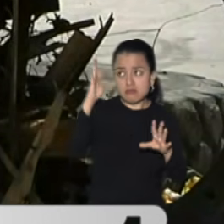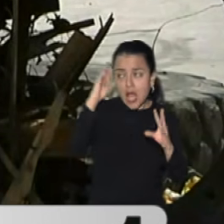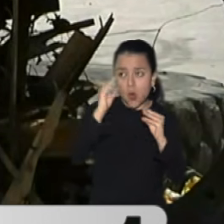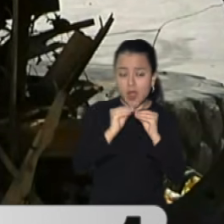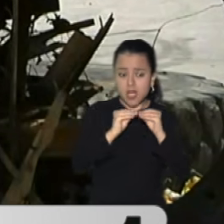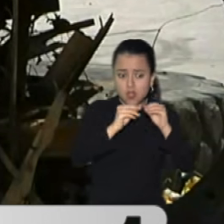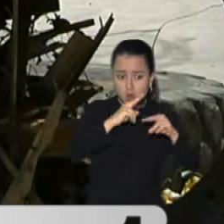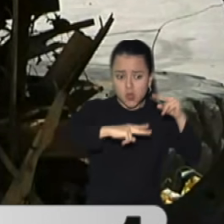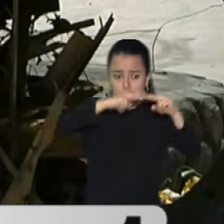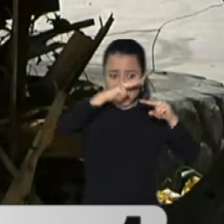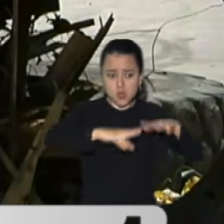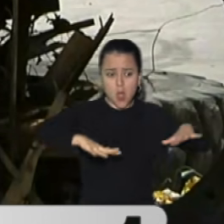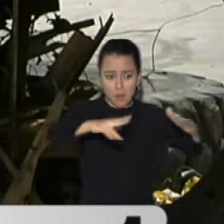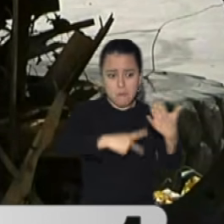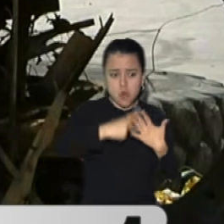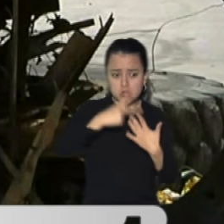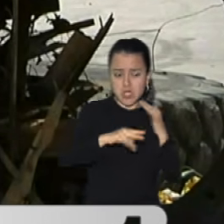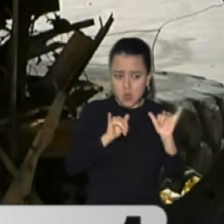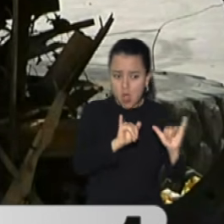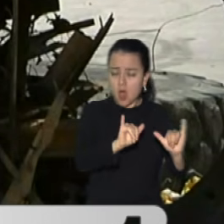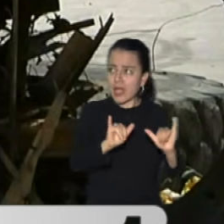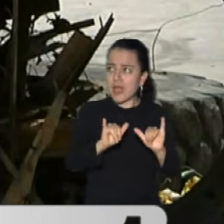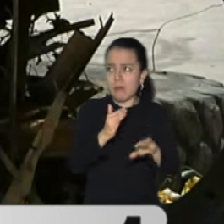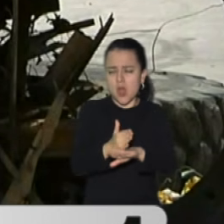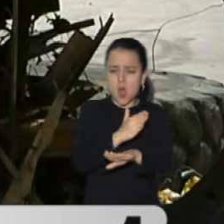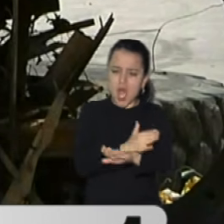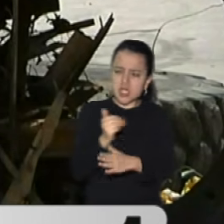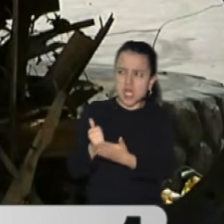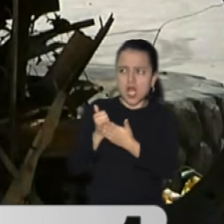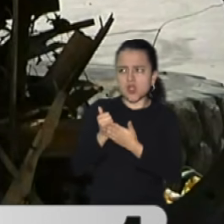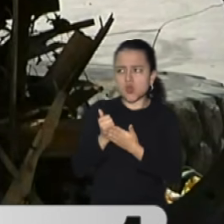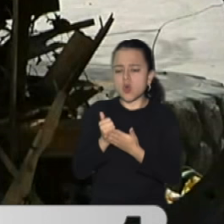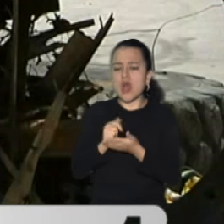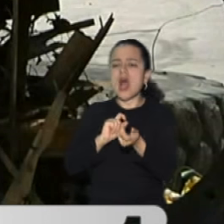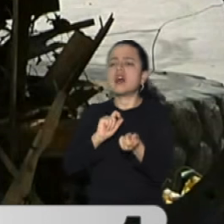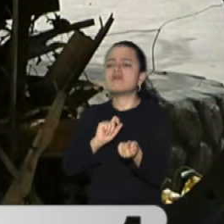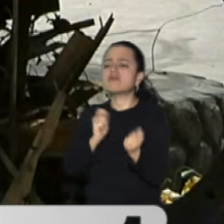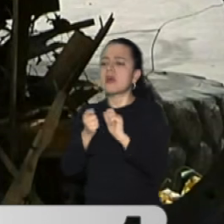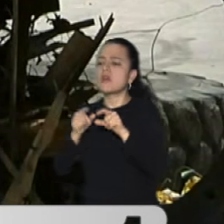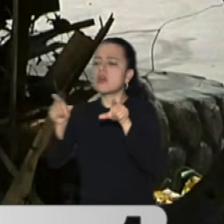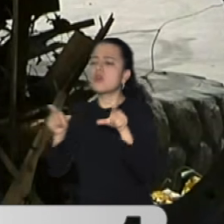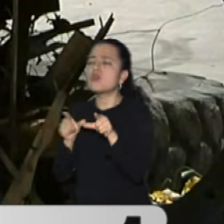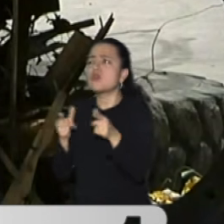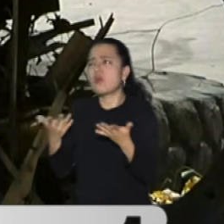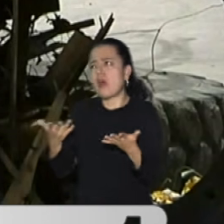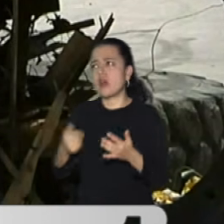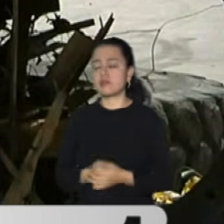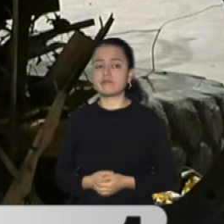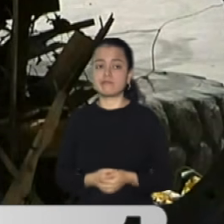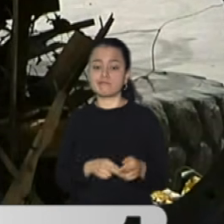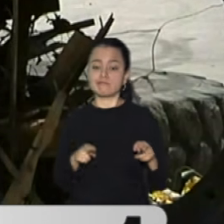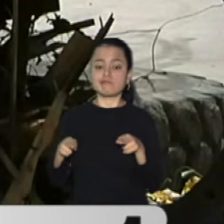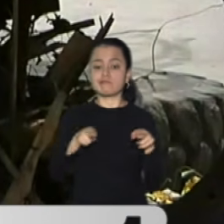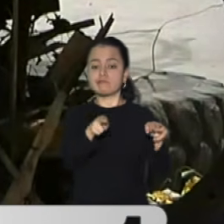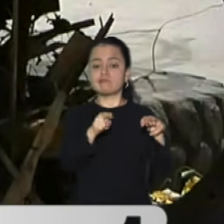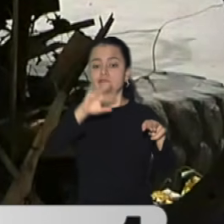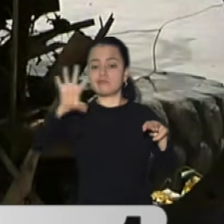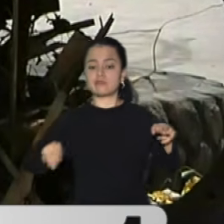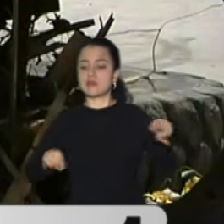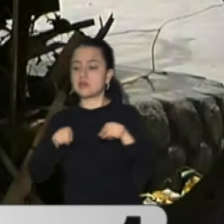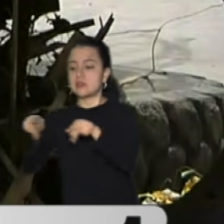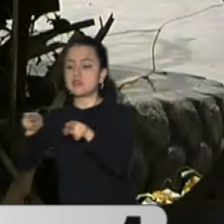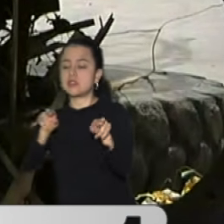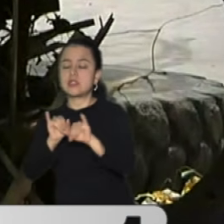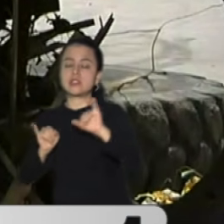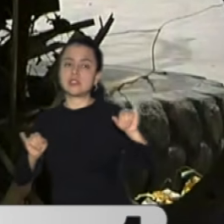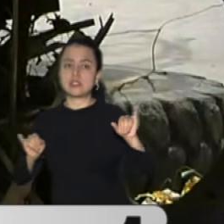se plantea y se proyecta aquí en la capital del Atlántico, entre el río Magdalena a mi izquierda y la Ciénaga de Mallorquín a mi